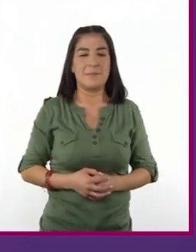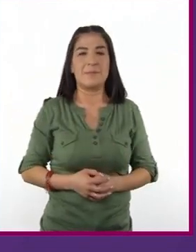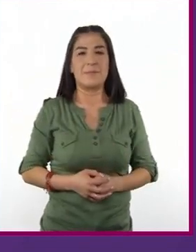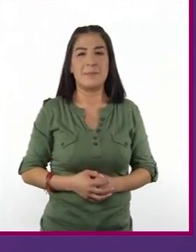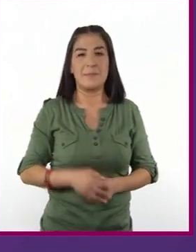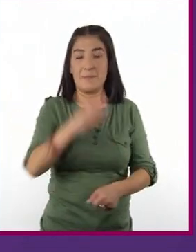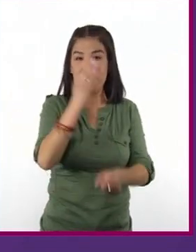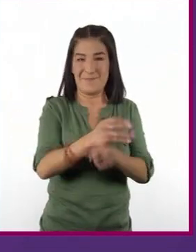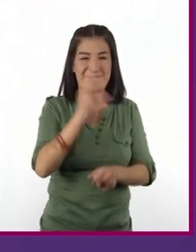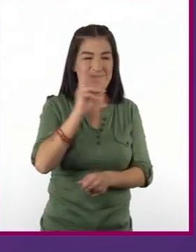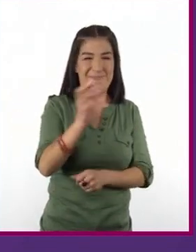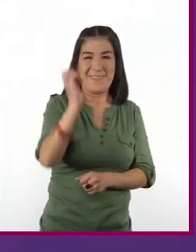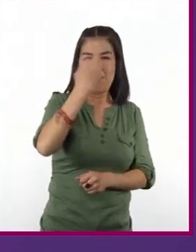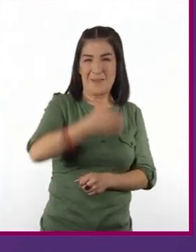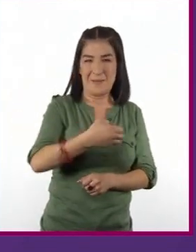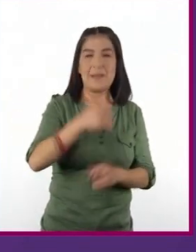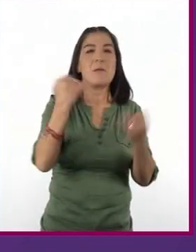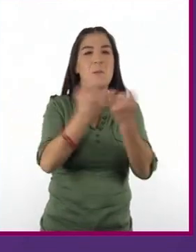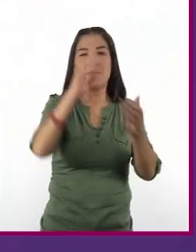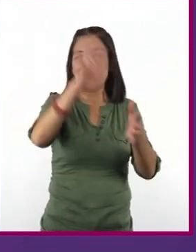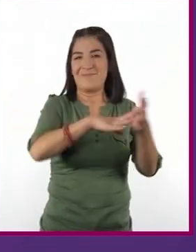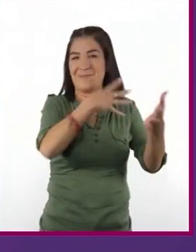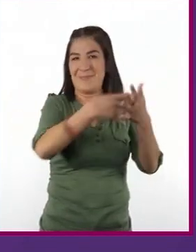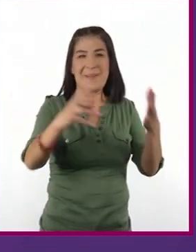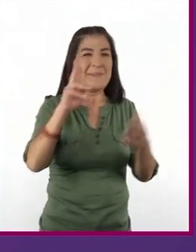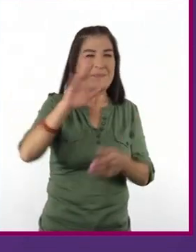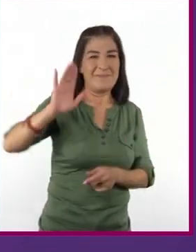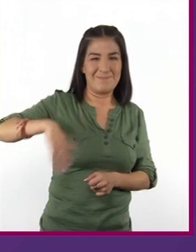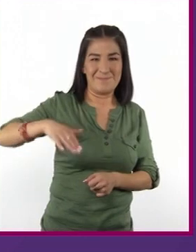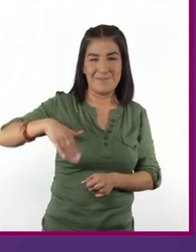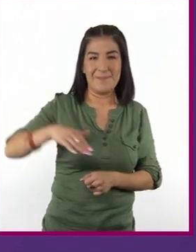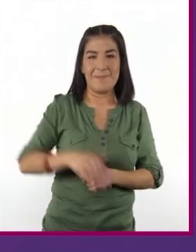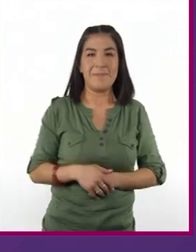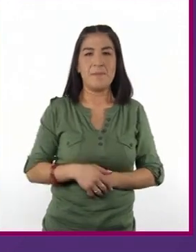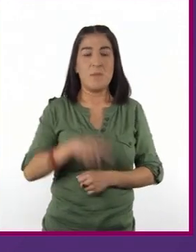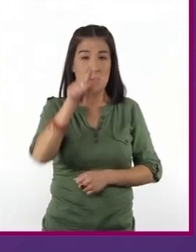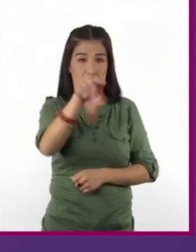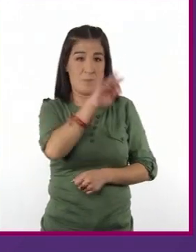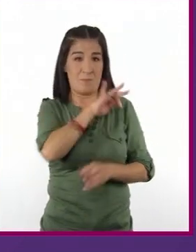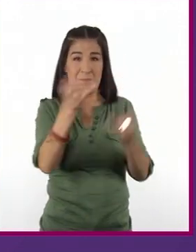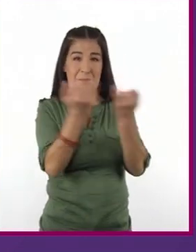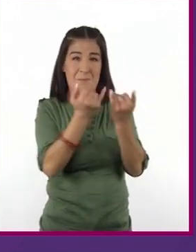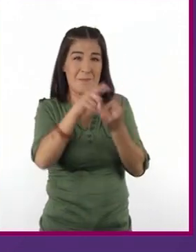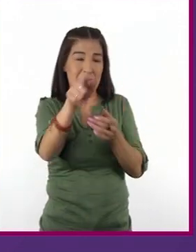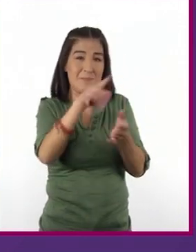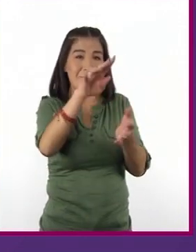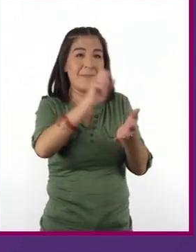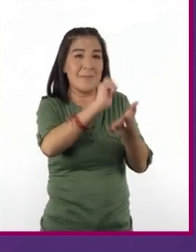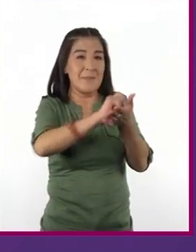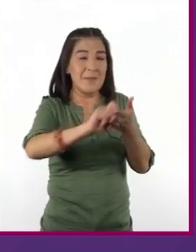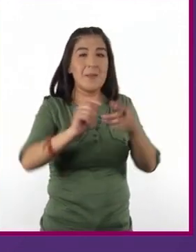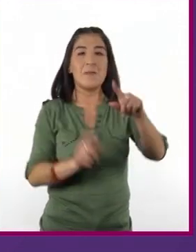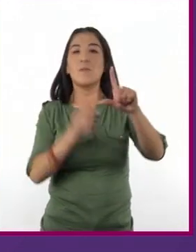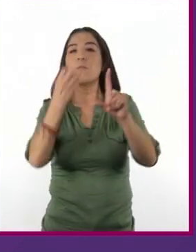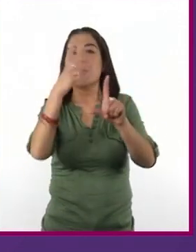Con base en esta ecuación y en la tabla que obtuvimos, ¿podrías hacer su gráfica?